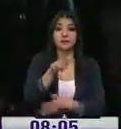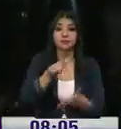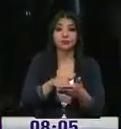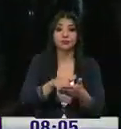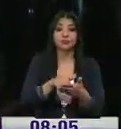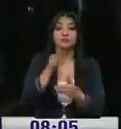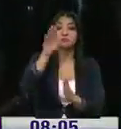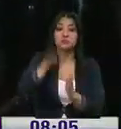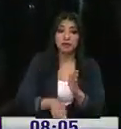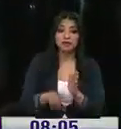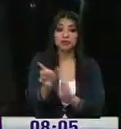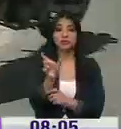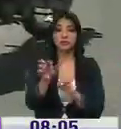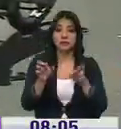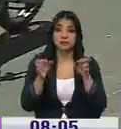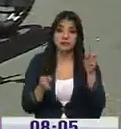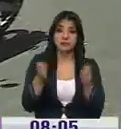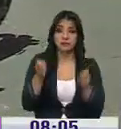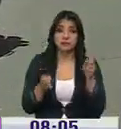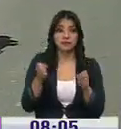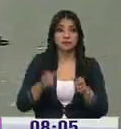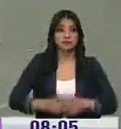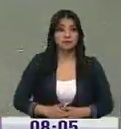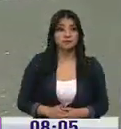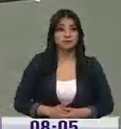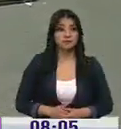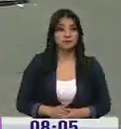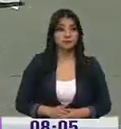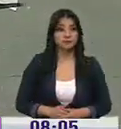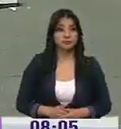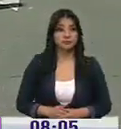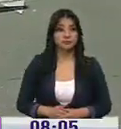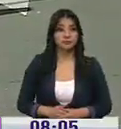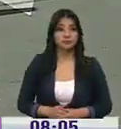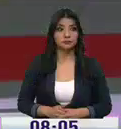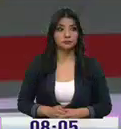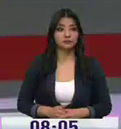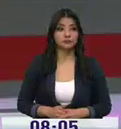la licencia. Informó Patricia